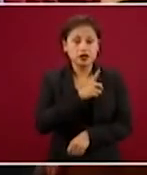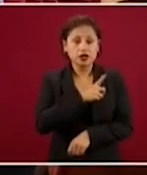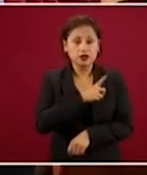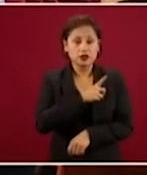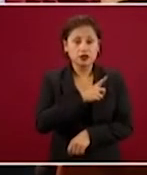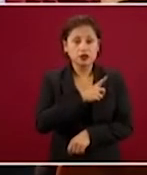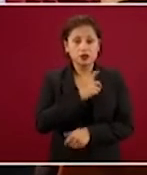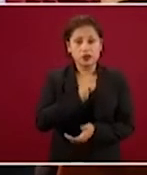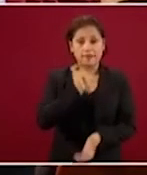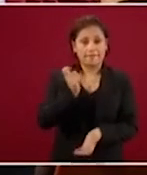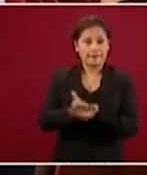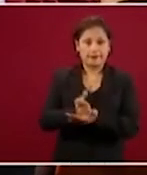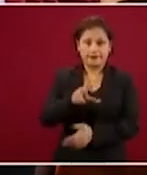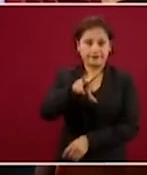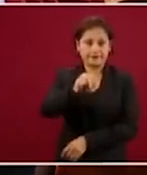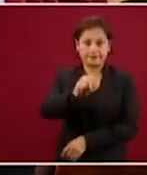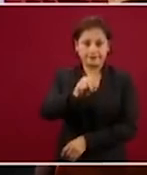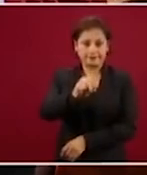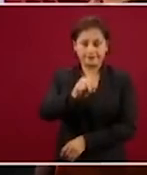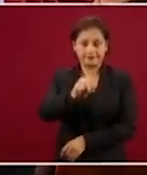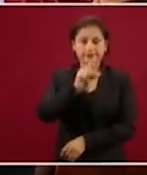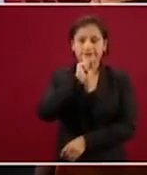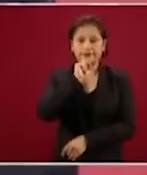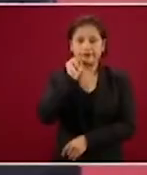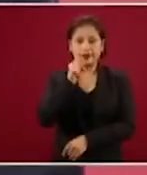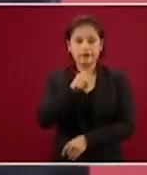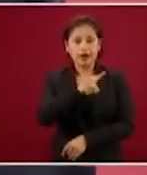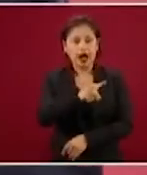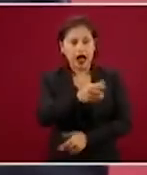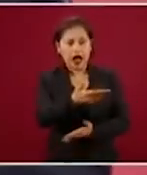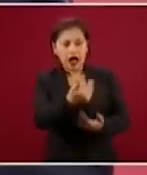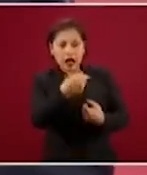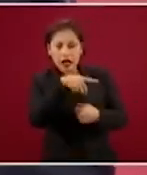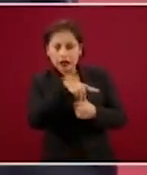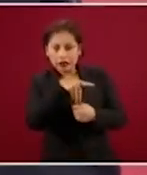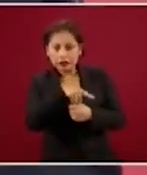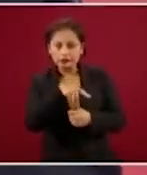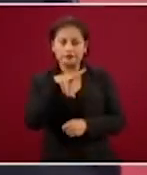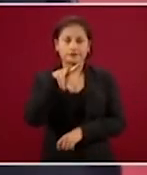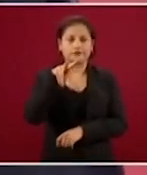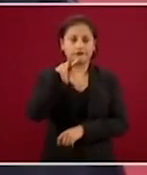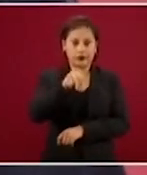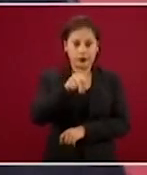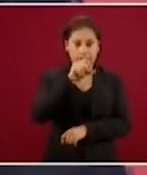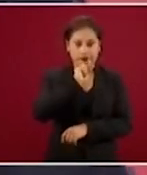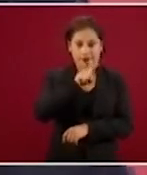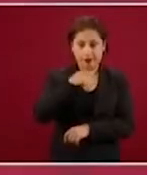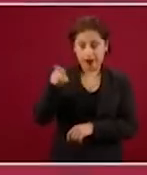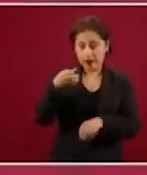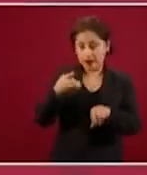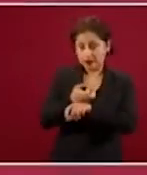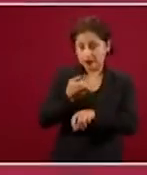y aceptar que, de acuerdo a la Constitución,